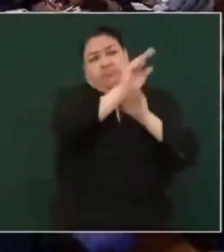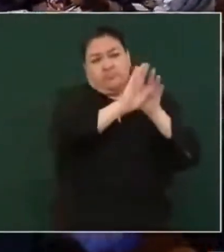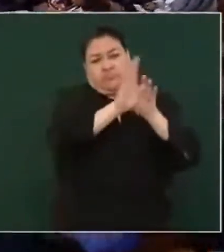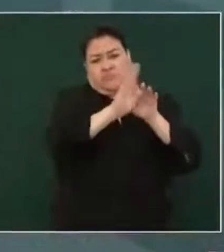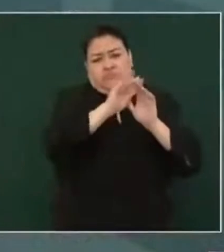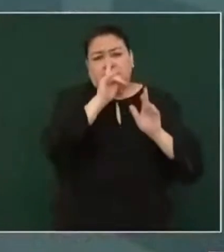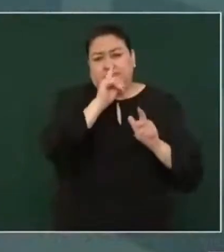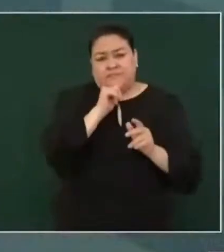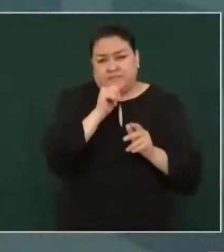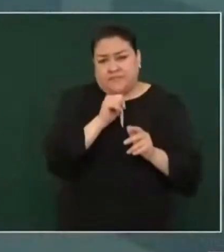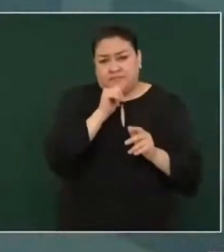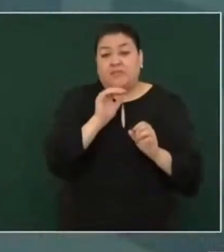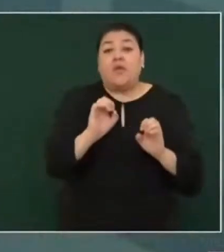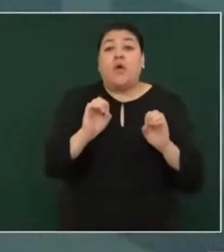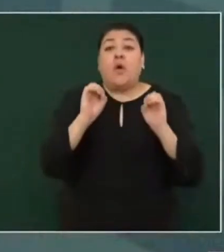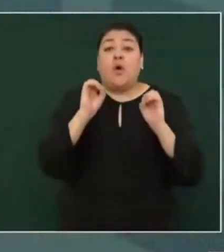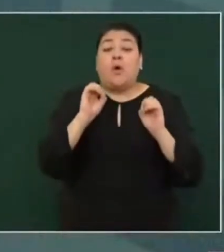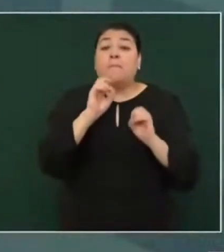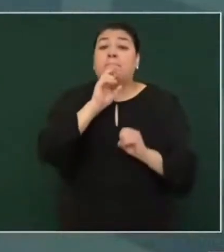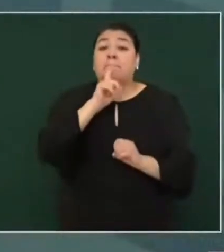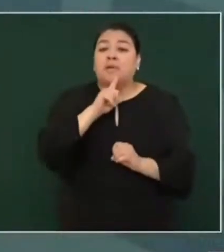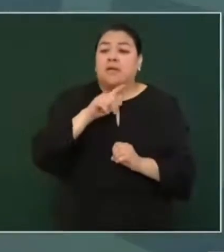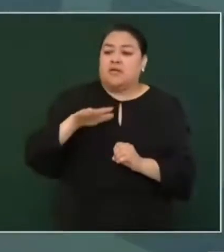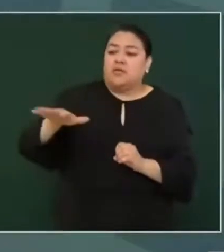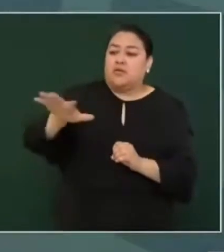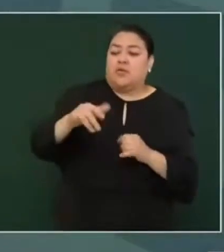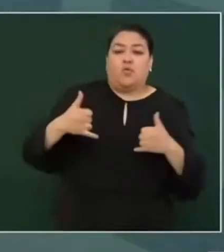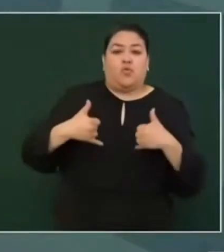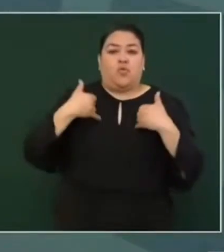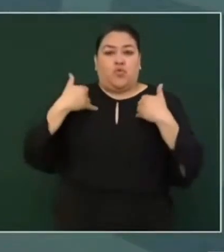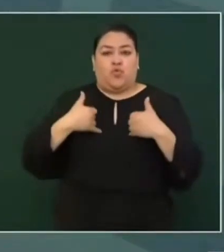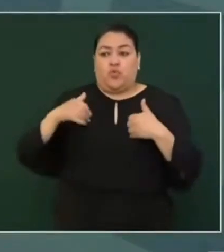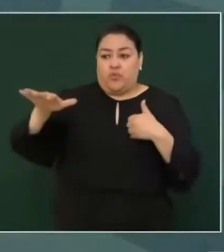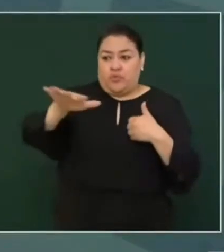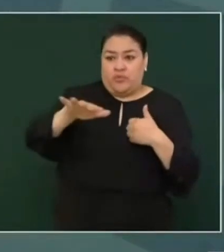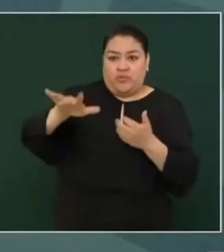O se les apoya a los jóvenes